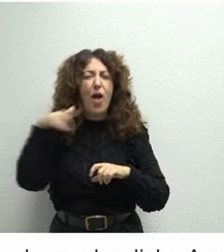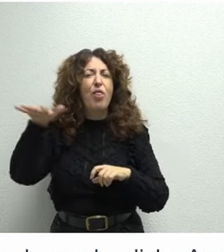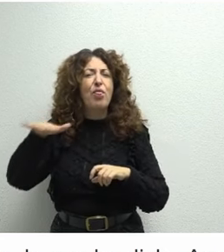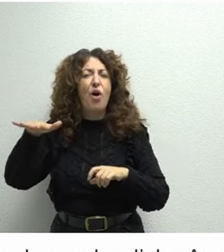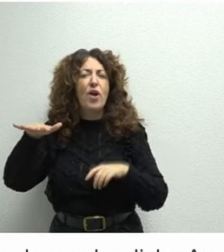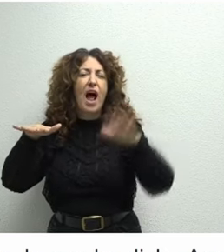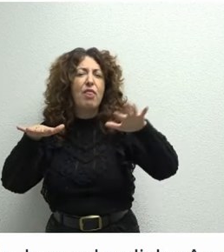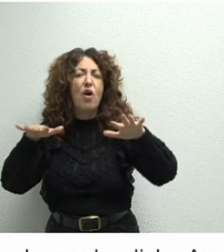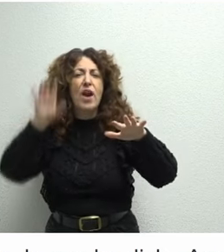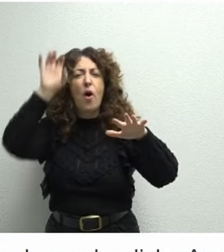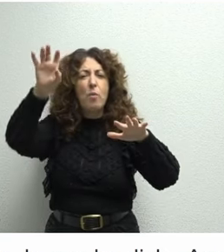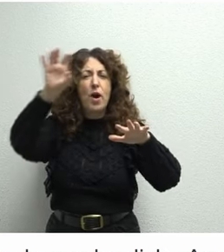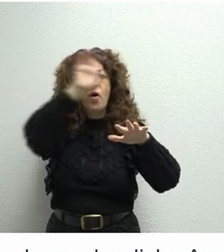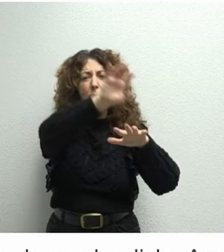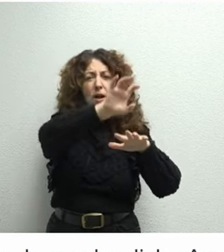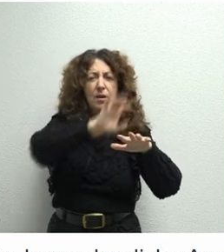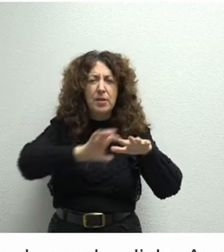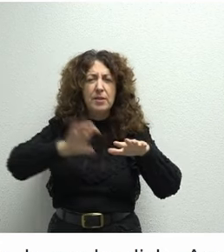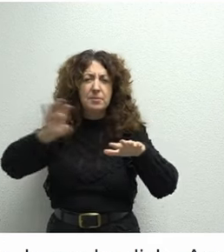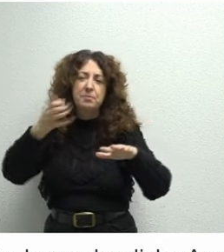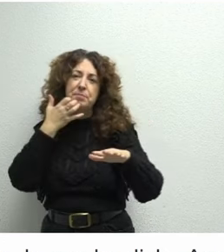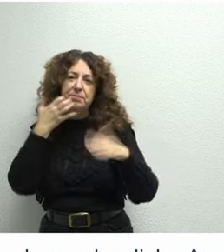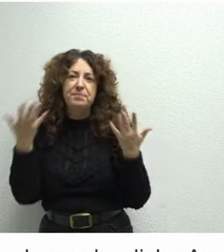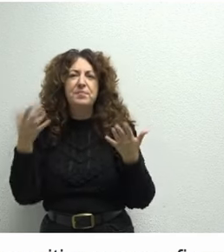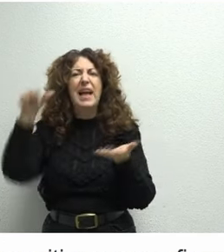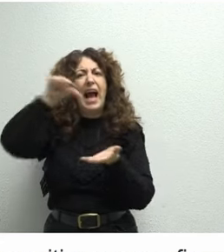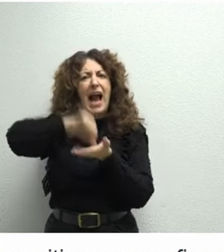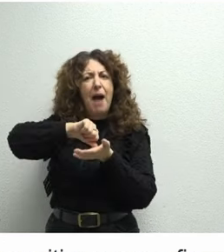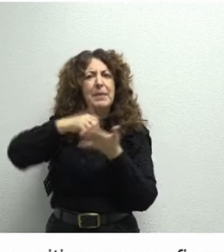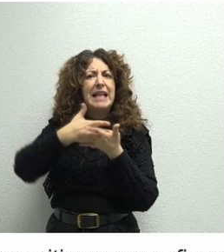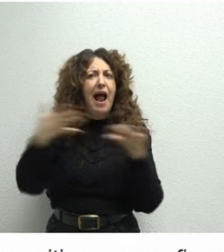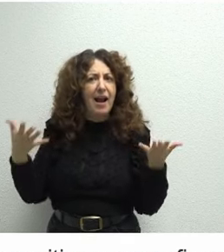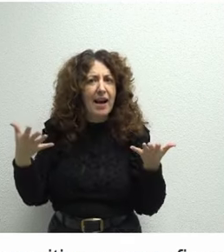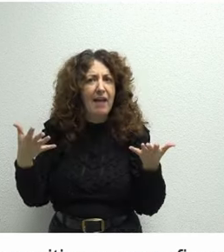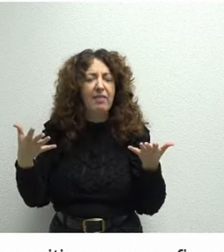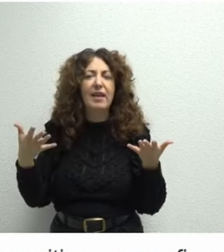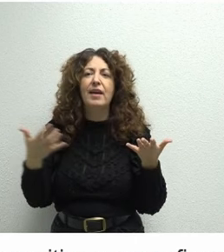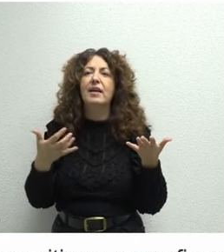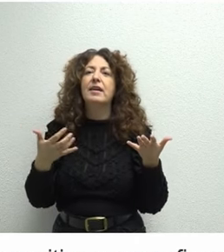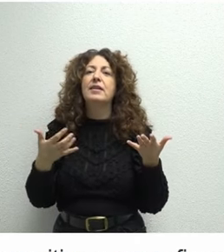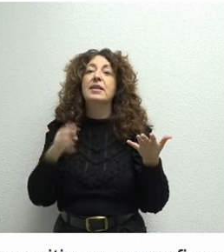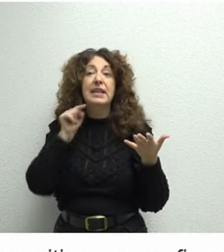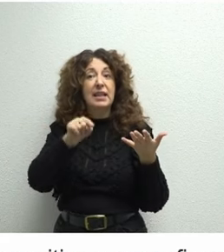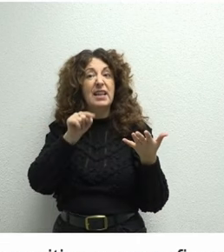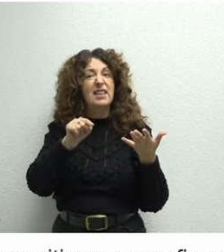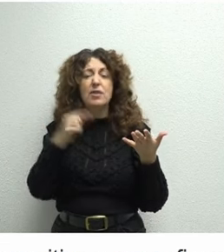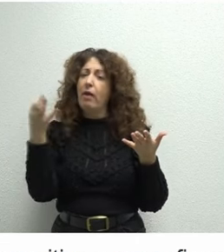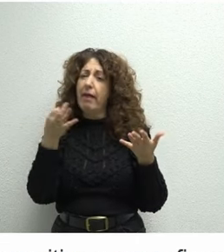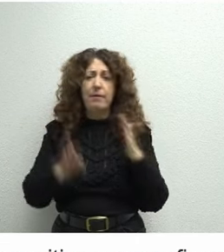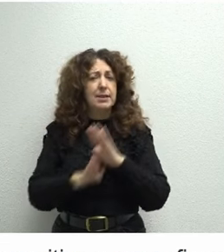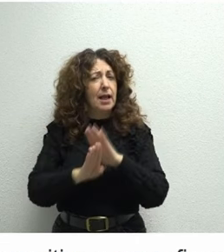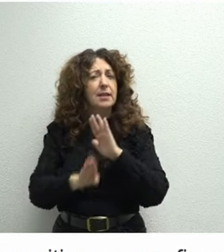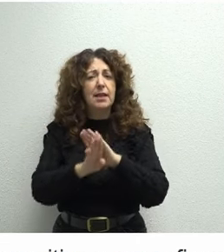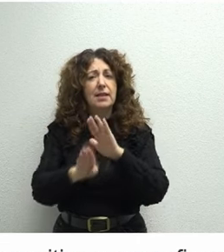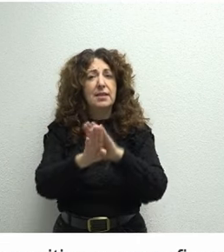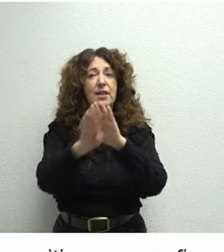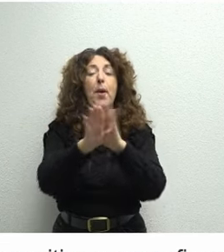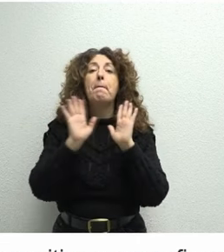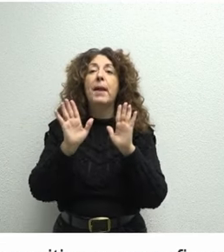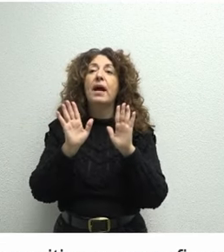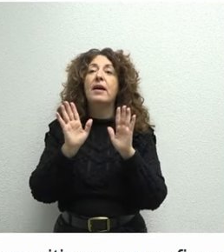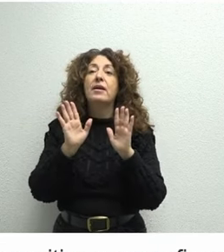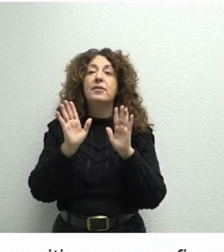o comunidades por ejemplo pues grandes capitales donde E eso tiene que seguir así Pero quizás algún